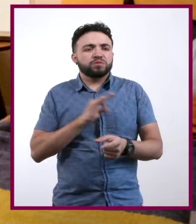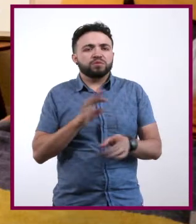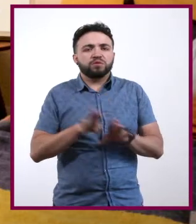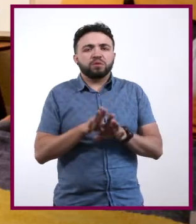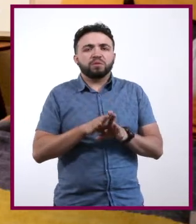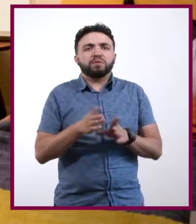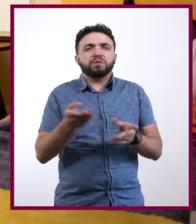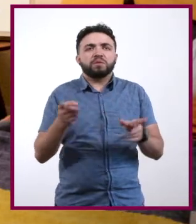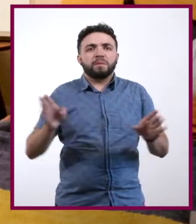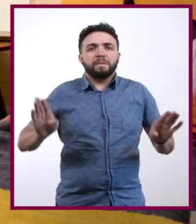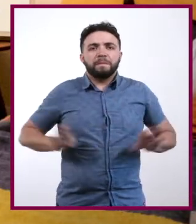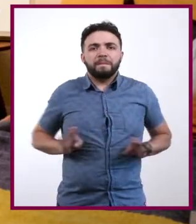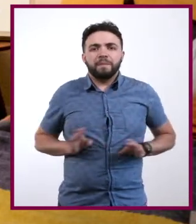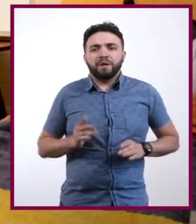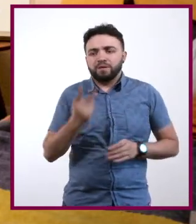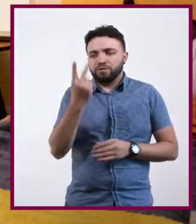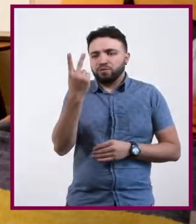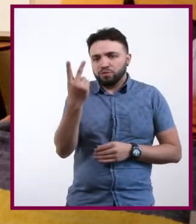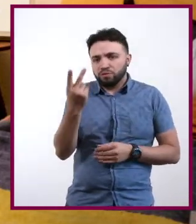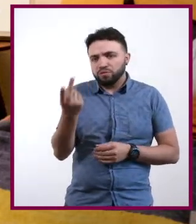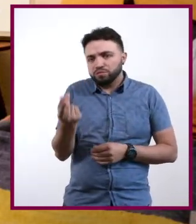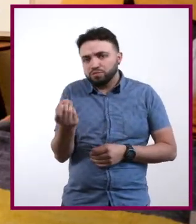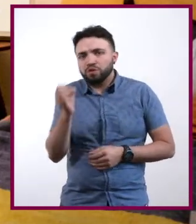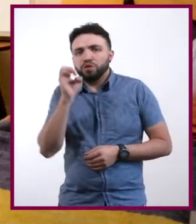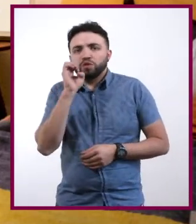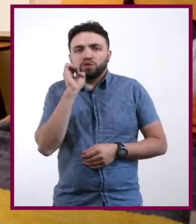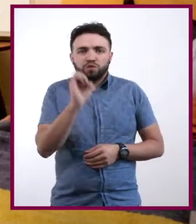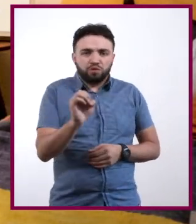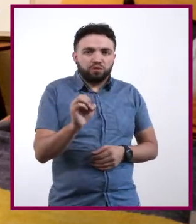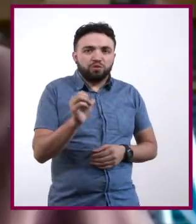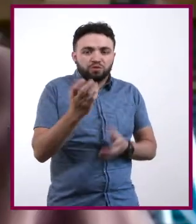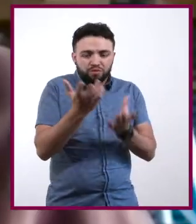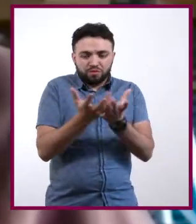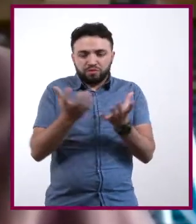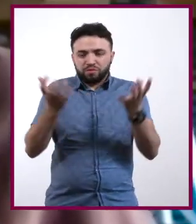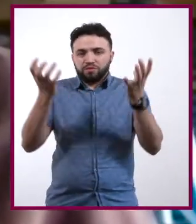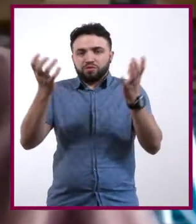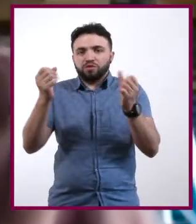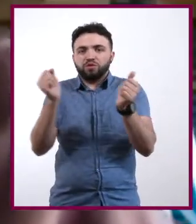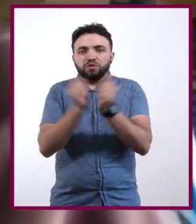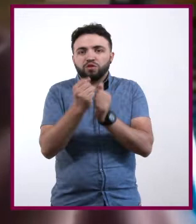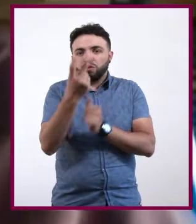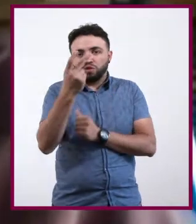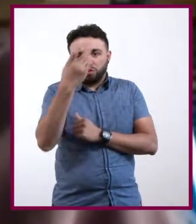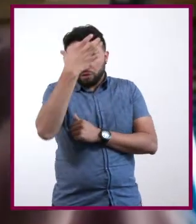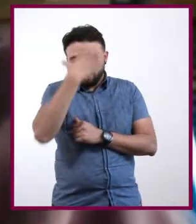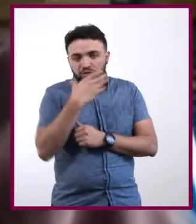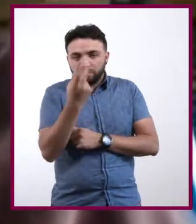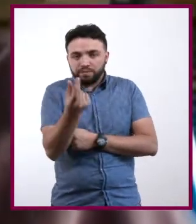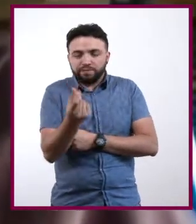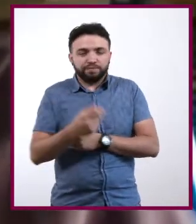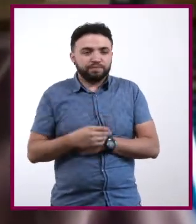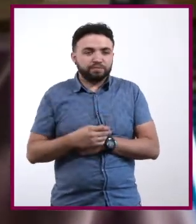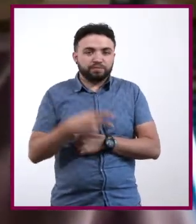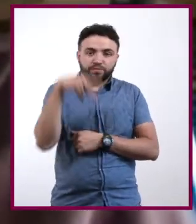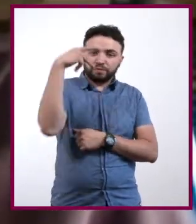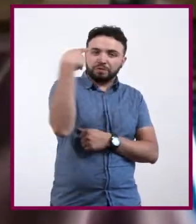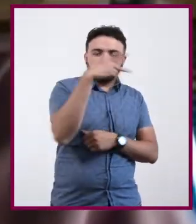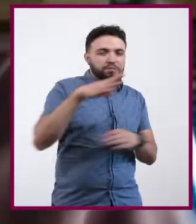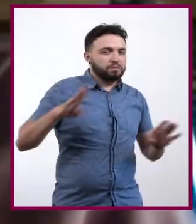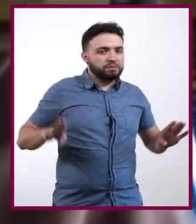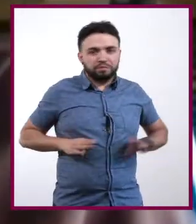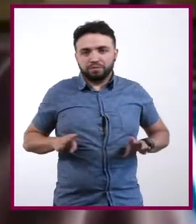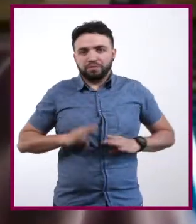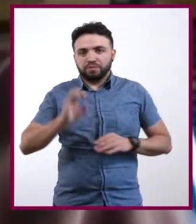pareja, ya sea 2 perros juntos o vasijas con 2 cabezas de perro? En el occidente es muy